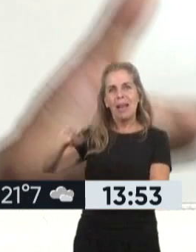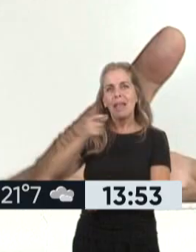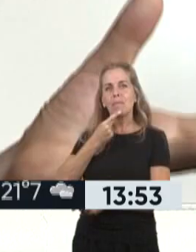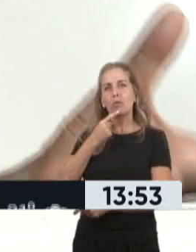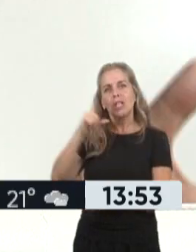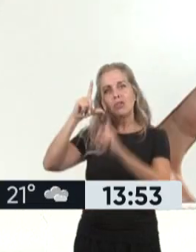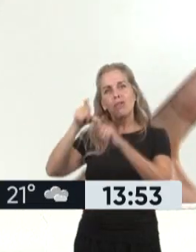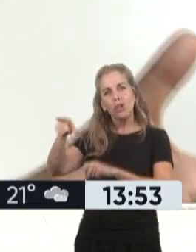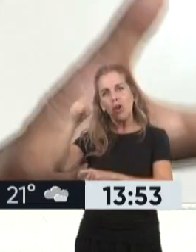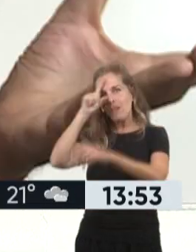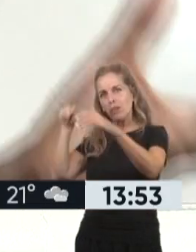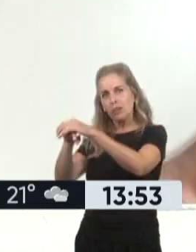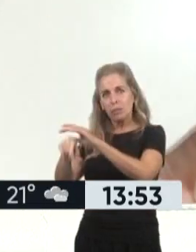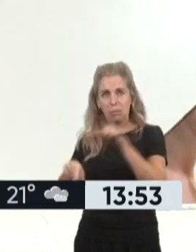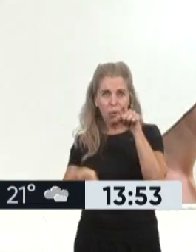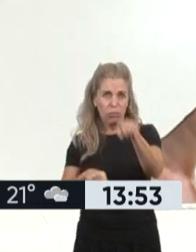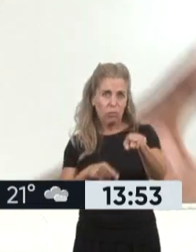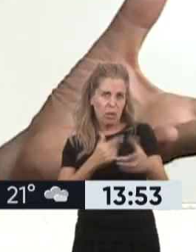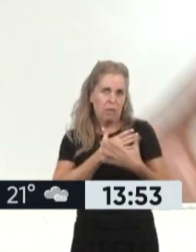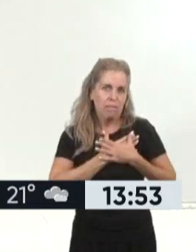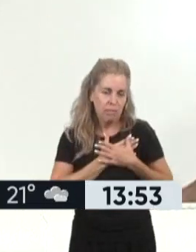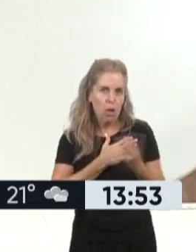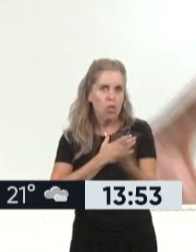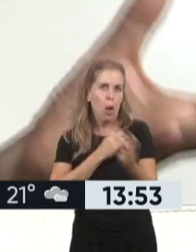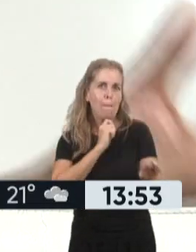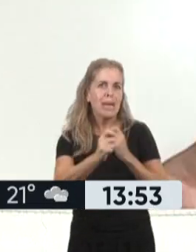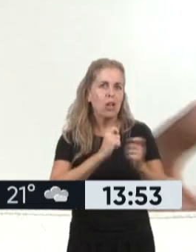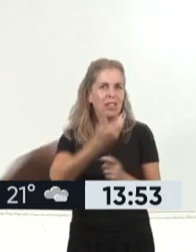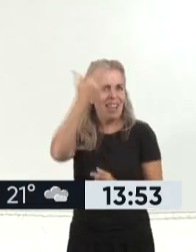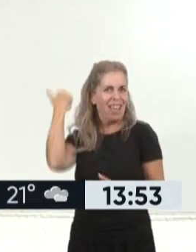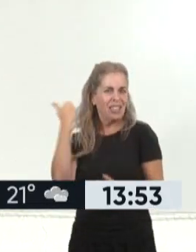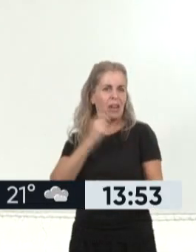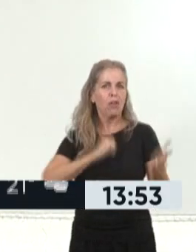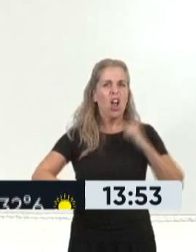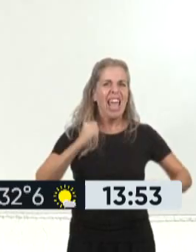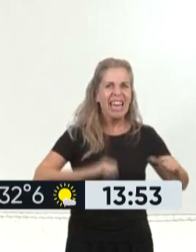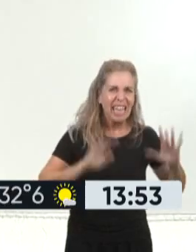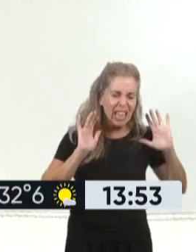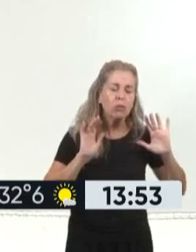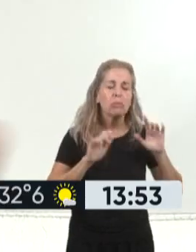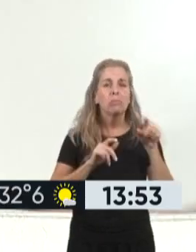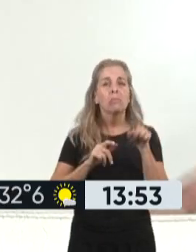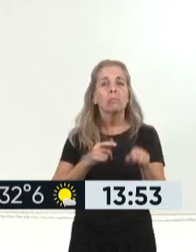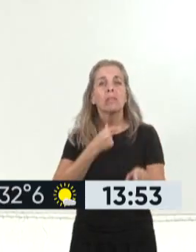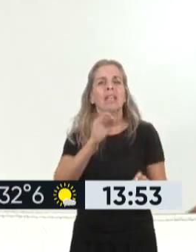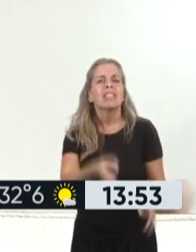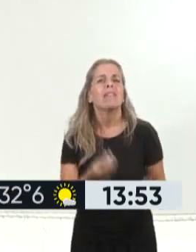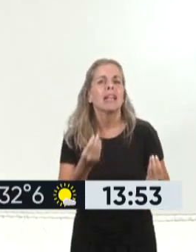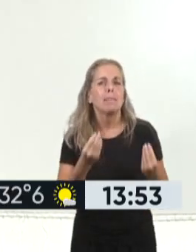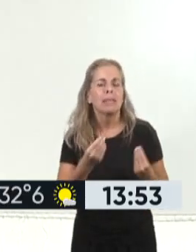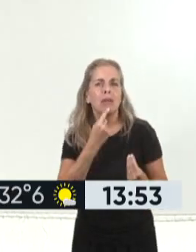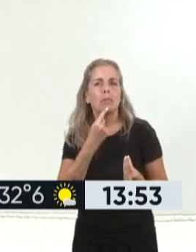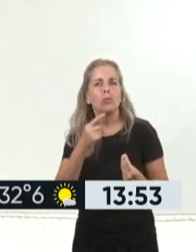función de que hablaste y te solidarizaste con los dos colegas que ayer sufrieron algún tipo de agresión en la marcha, y no hablaste